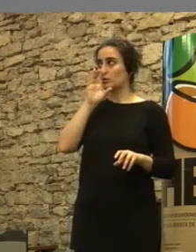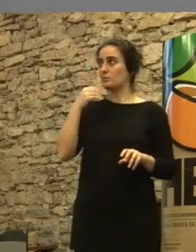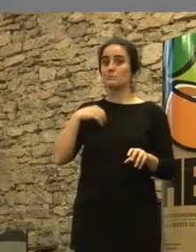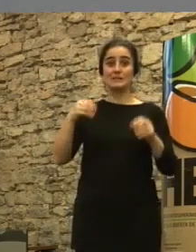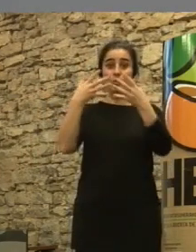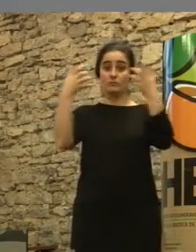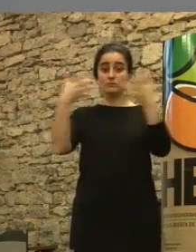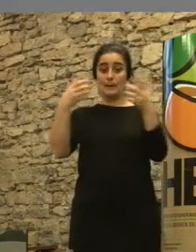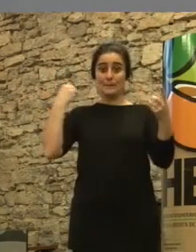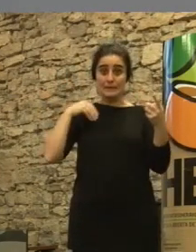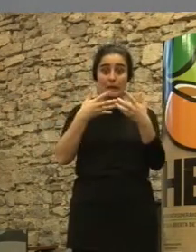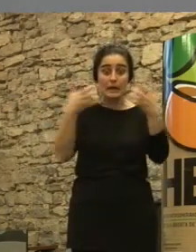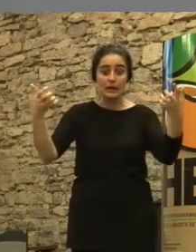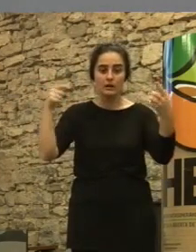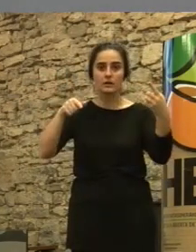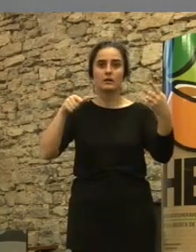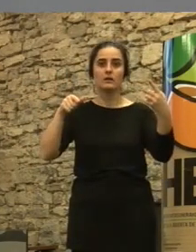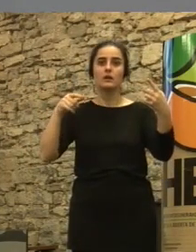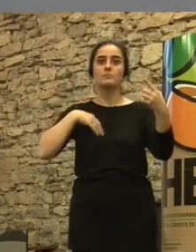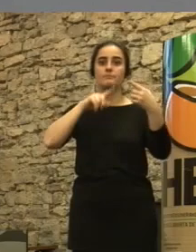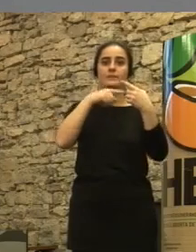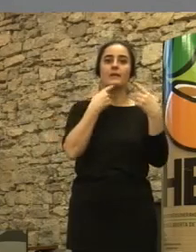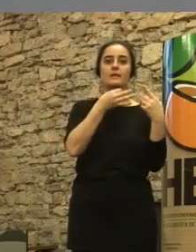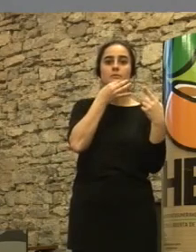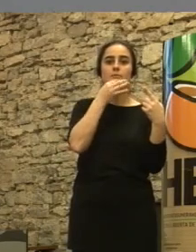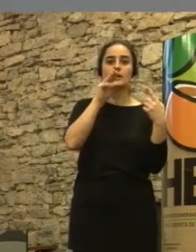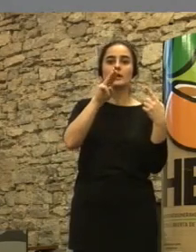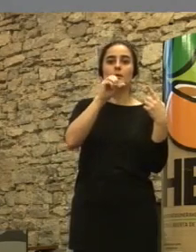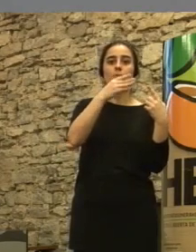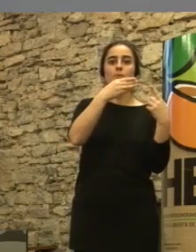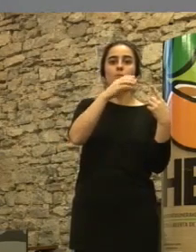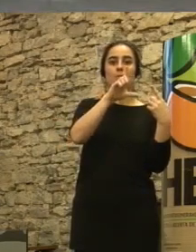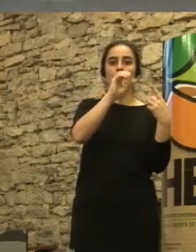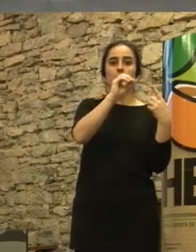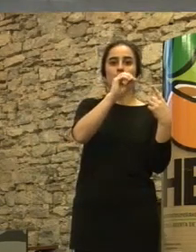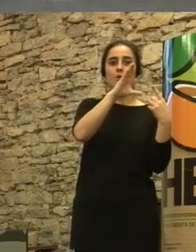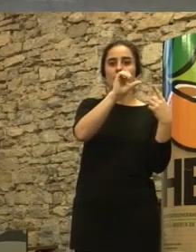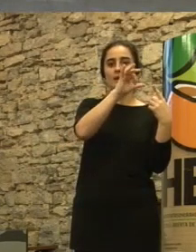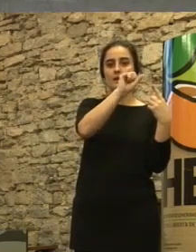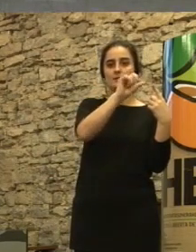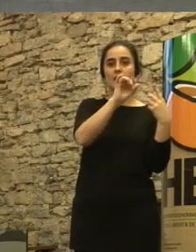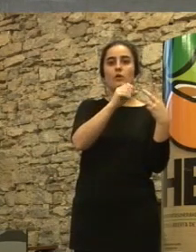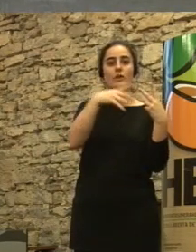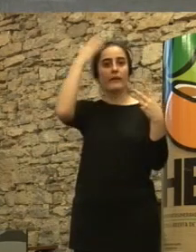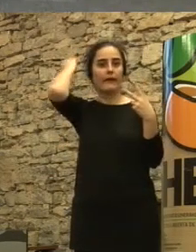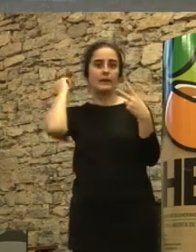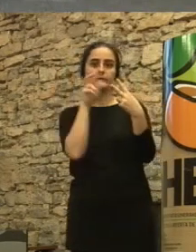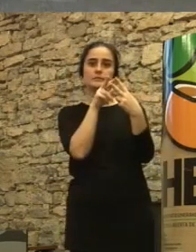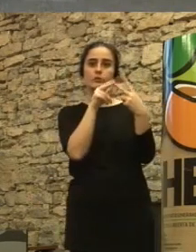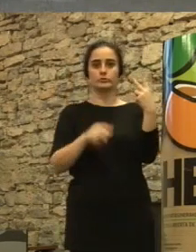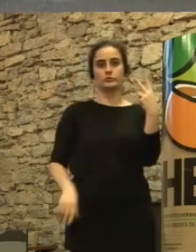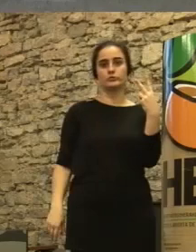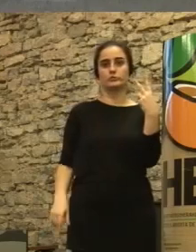misma cita exactamente asignada a Pablo Casado y a Pablo Iglesias. El mismo entrecomillado que nos